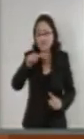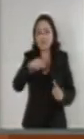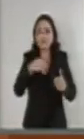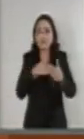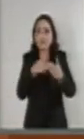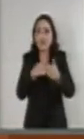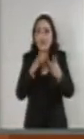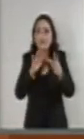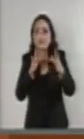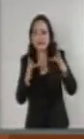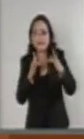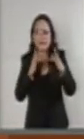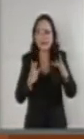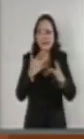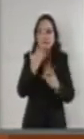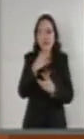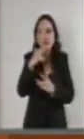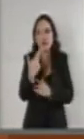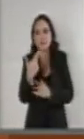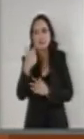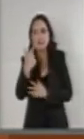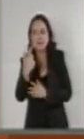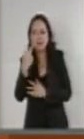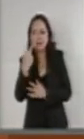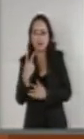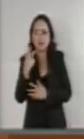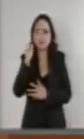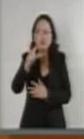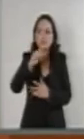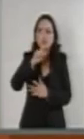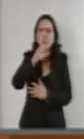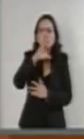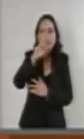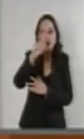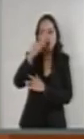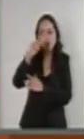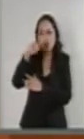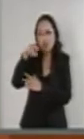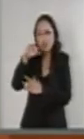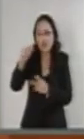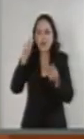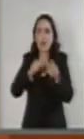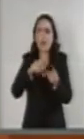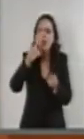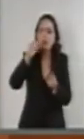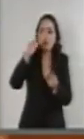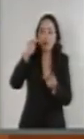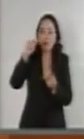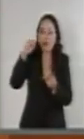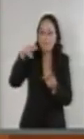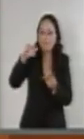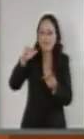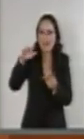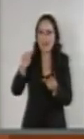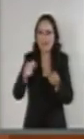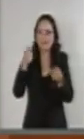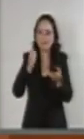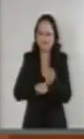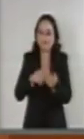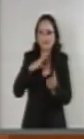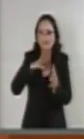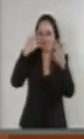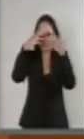receptores 5H72A de serotonina y 2D2 de dopamina en la parte